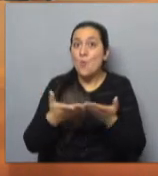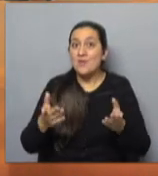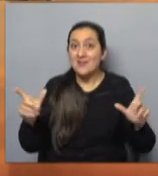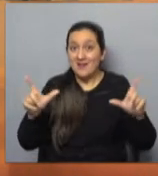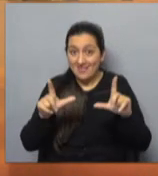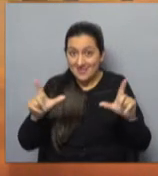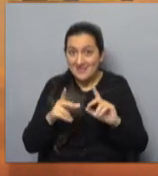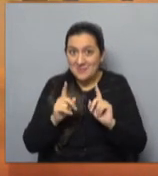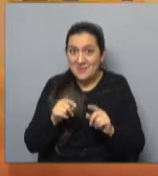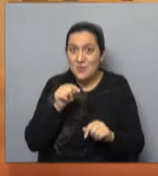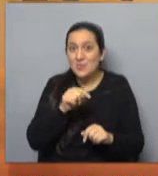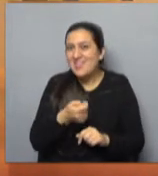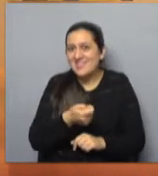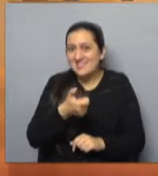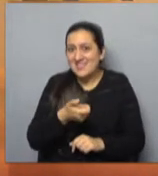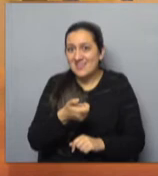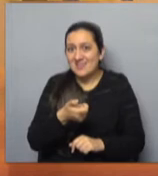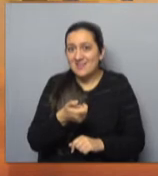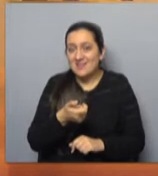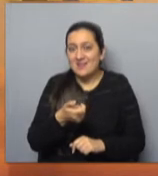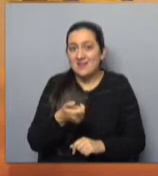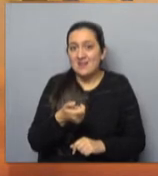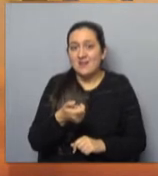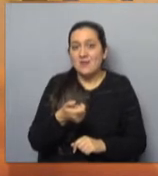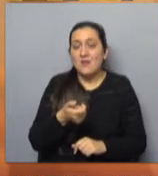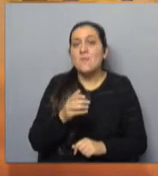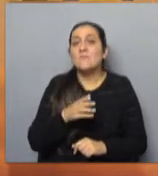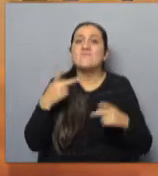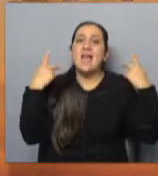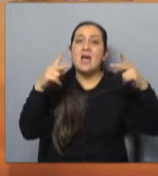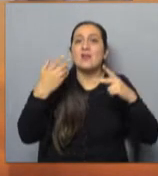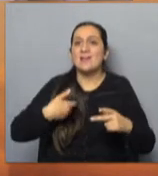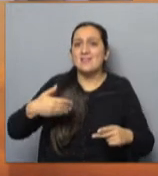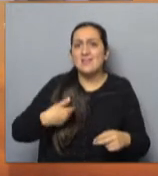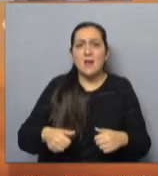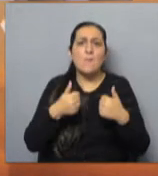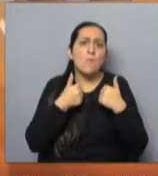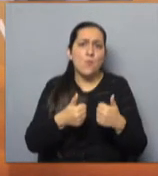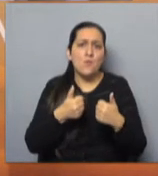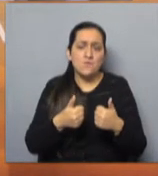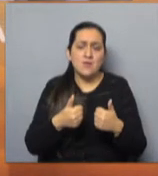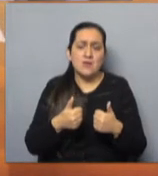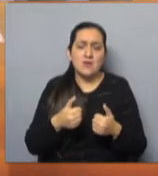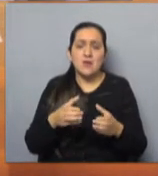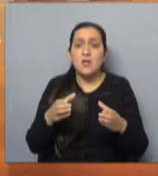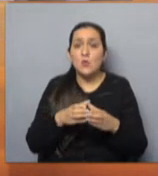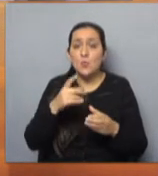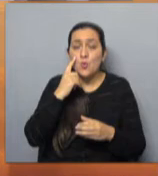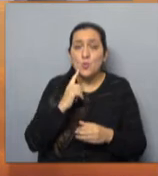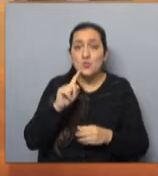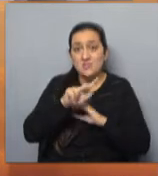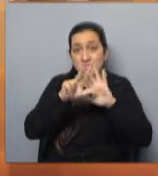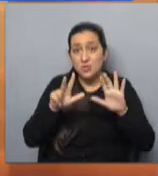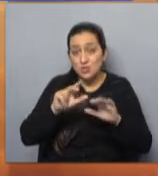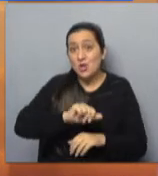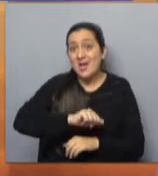y ustedes estuvieron recién en argentina les fue muy bien en la sub-18 este canal semifinal